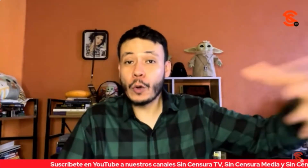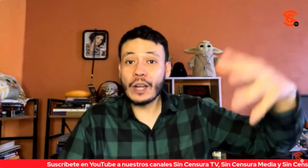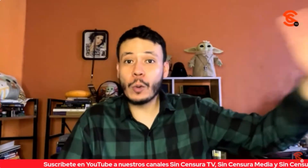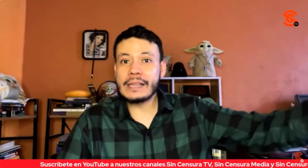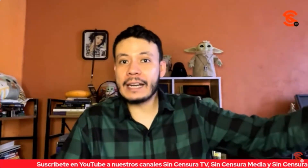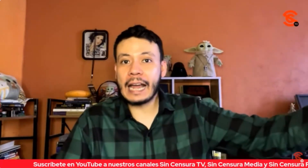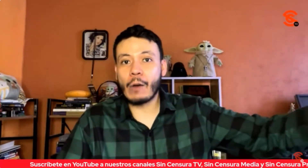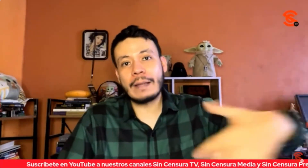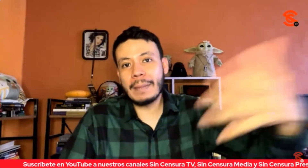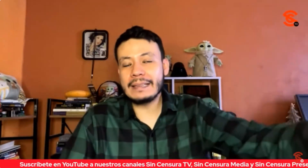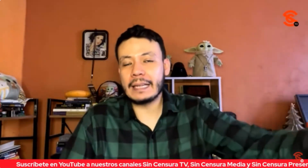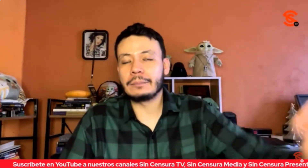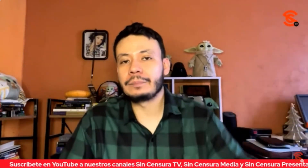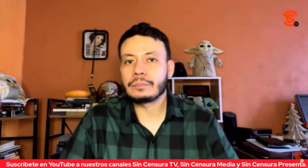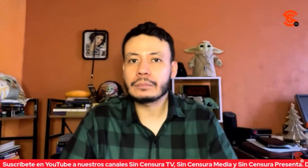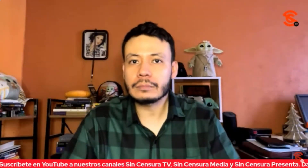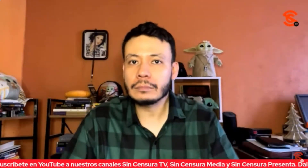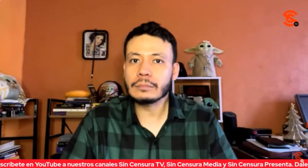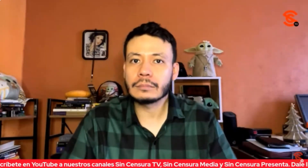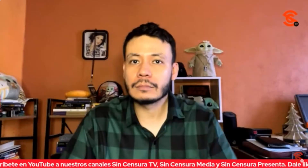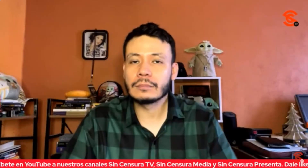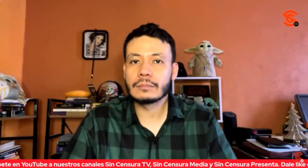Entonces, como no lo encuentran, ahora inventan.